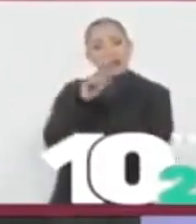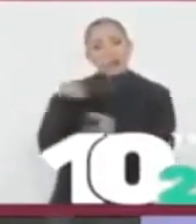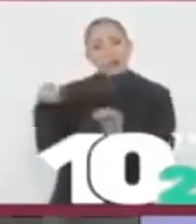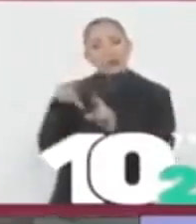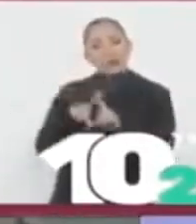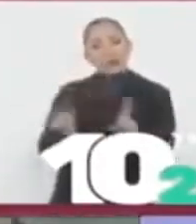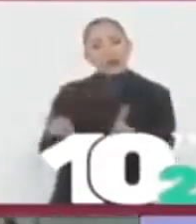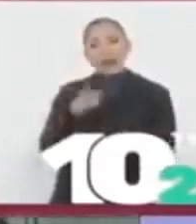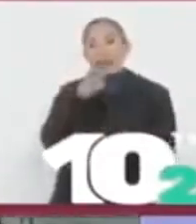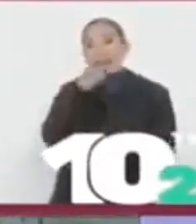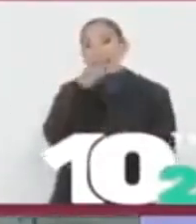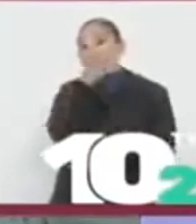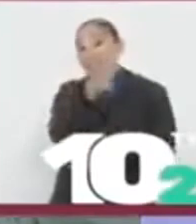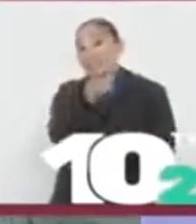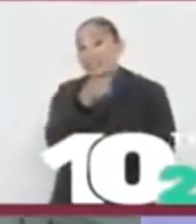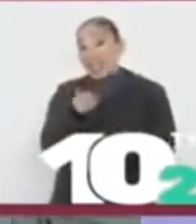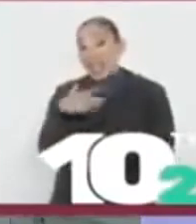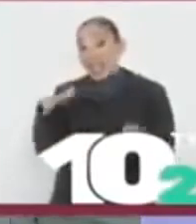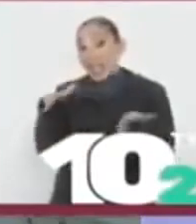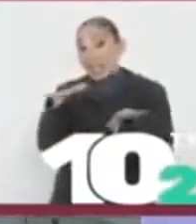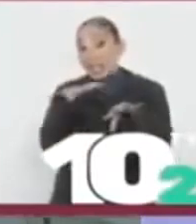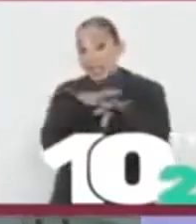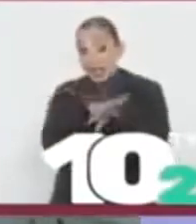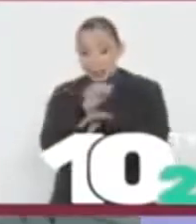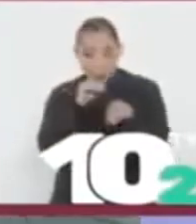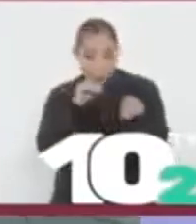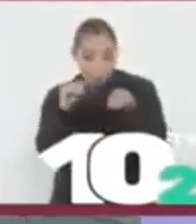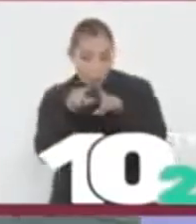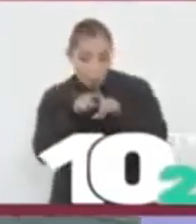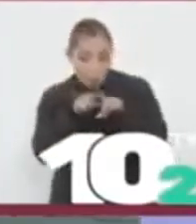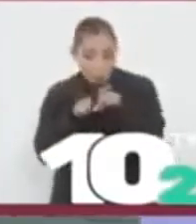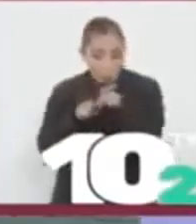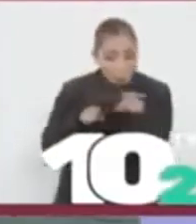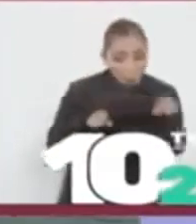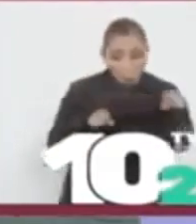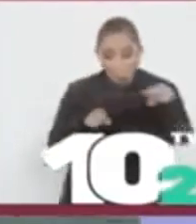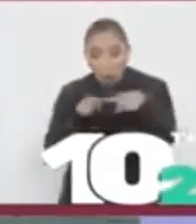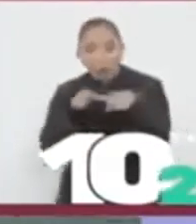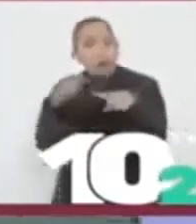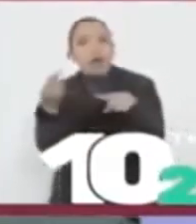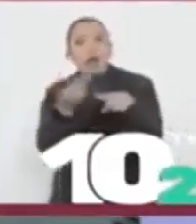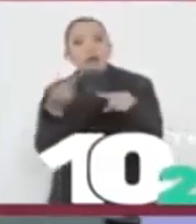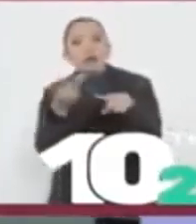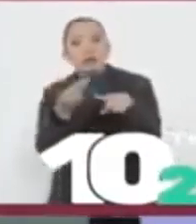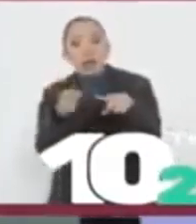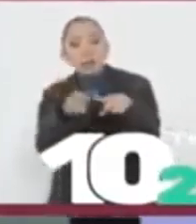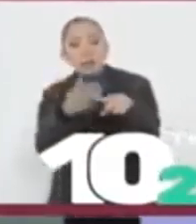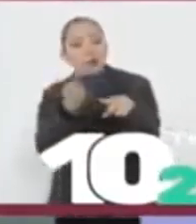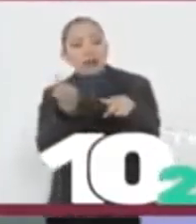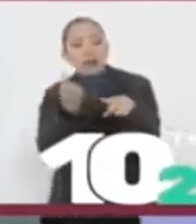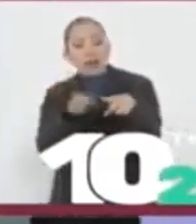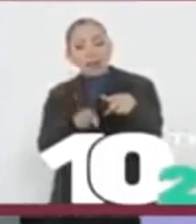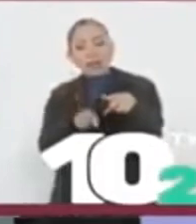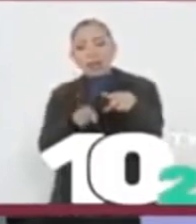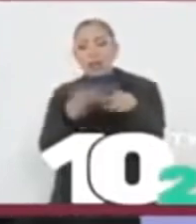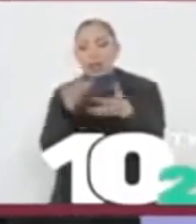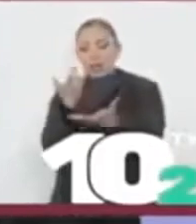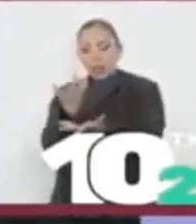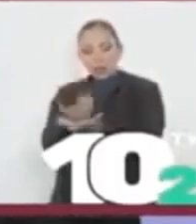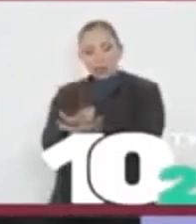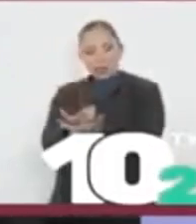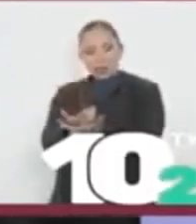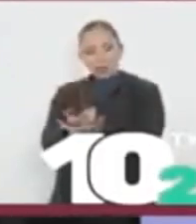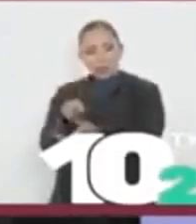composición. Afirmó que solo los cambios en el estado de movimiento de un cuerpo requieren de una causa y que el